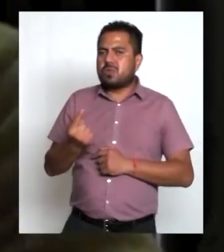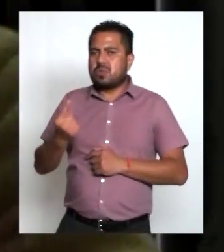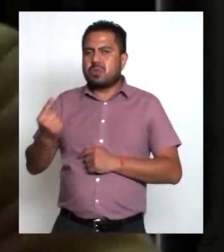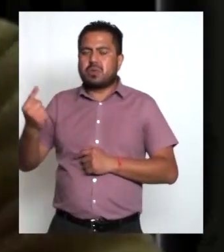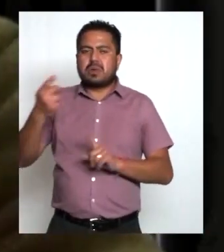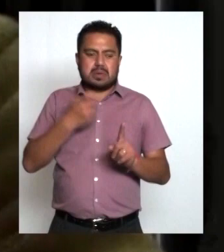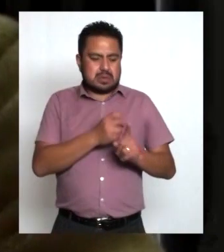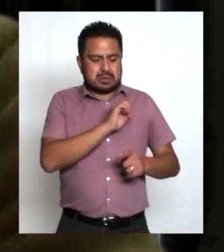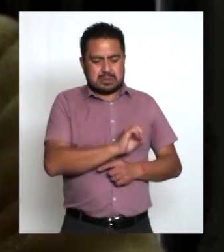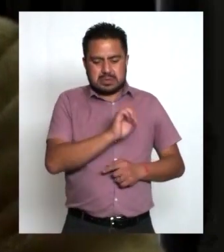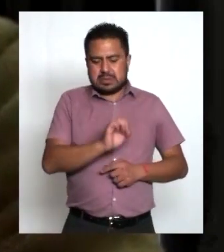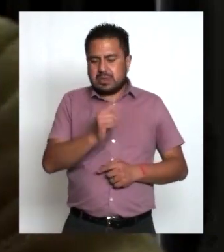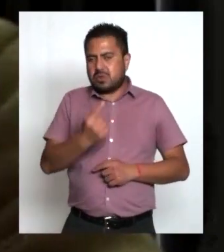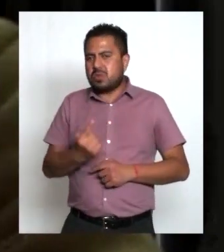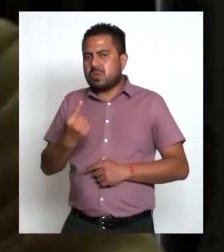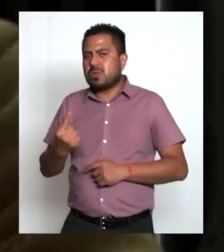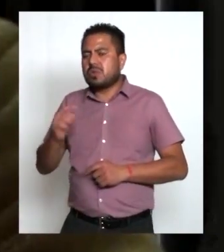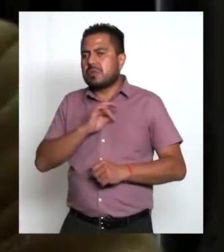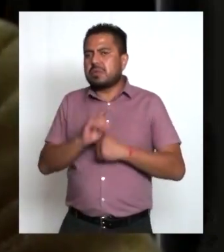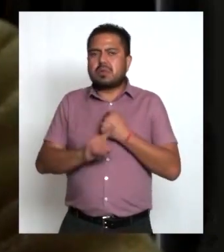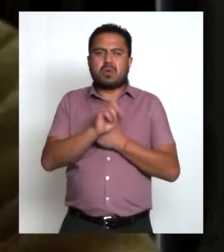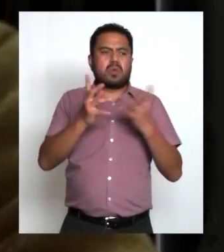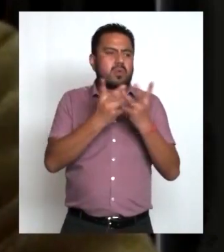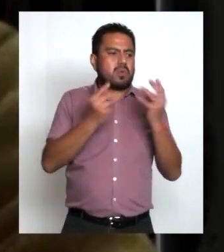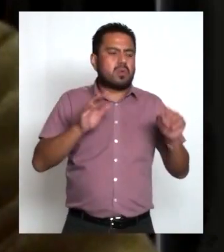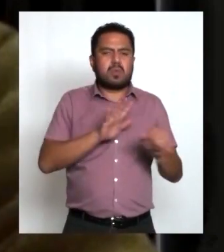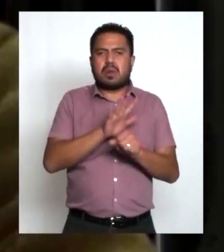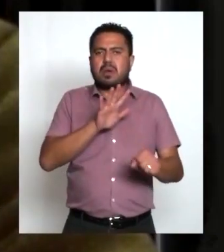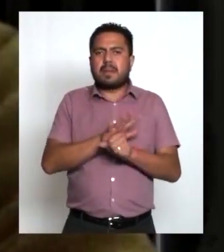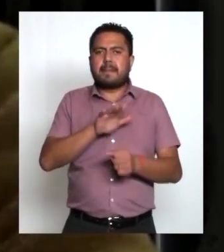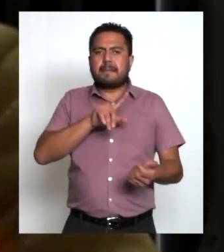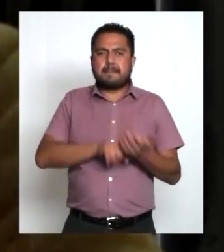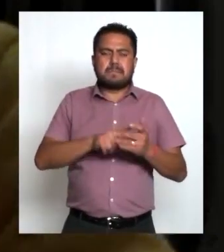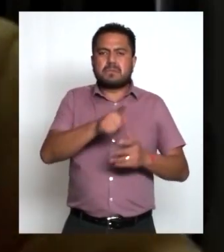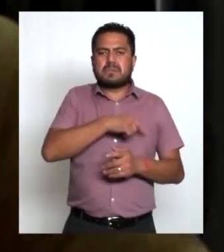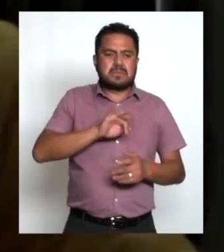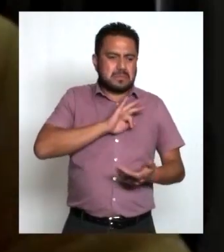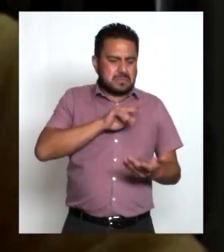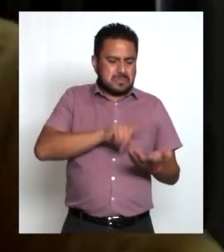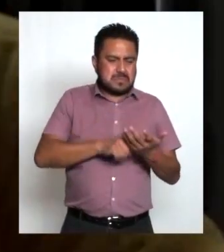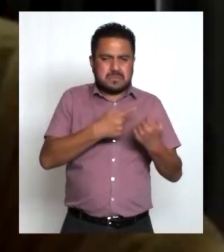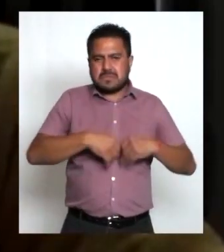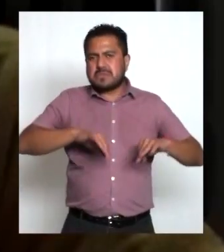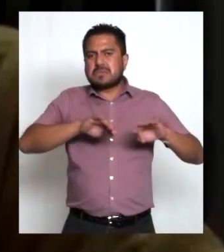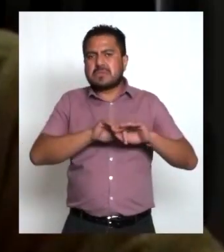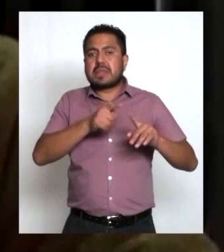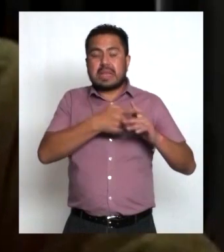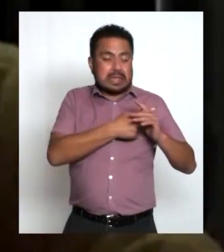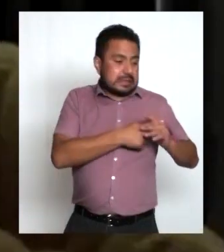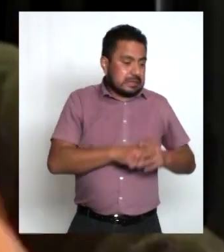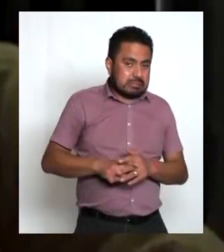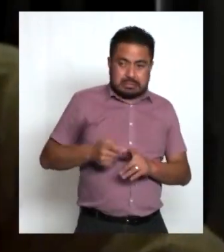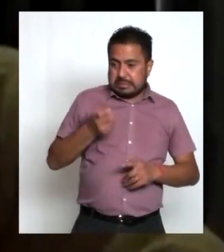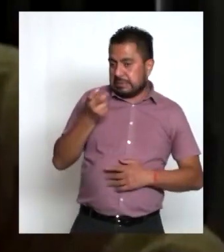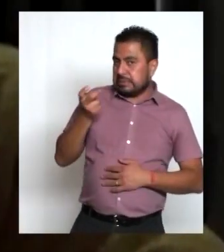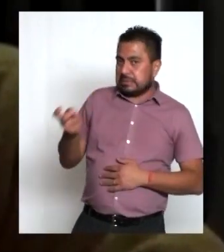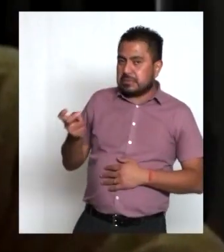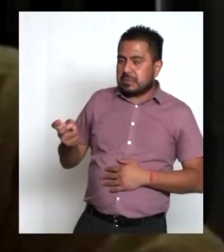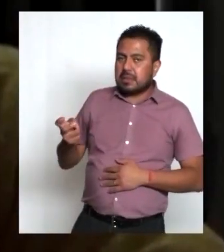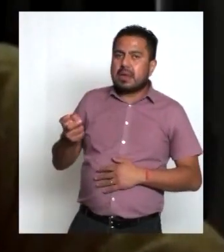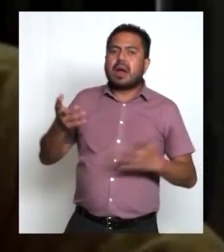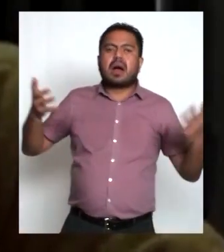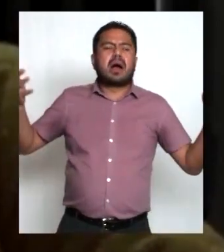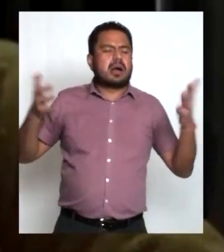unos. Estos ceros y unos pueden resolver cualquier operación. Las operaciones que tienen son las fundamentales y a partir de